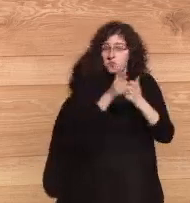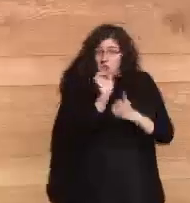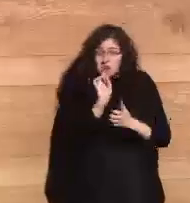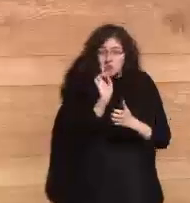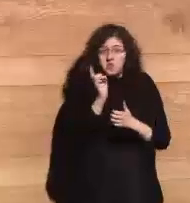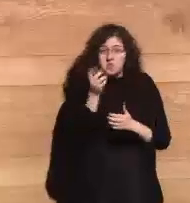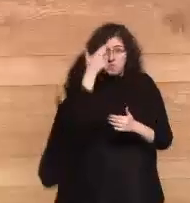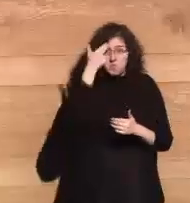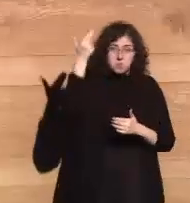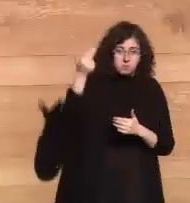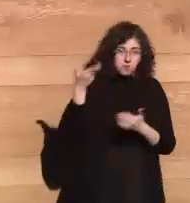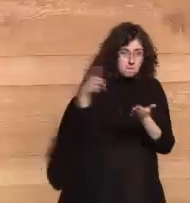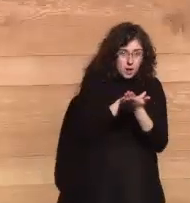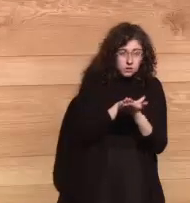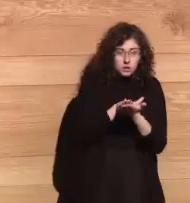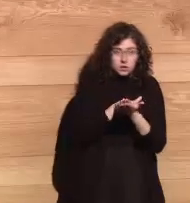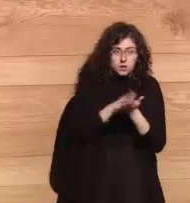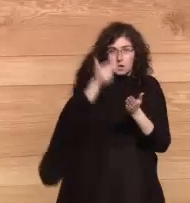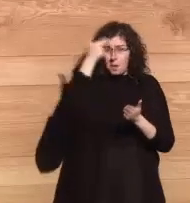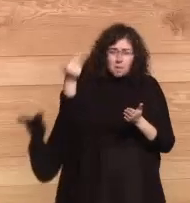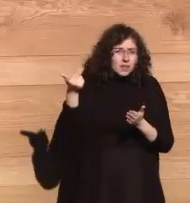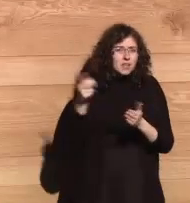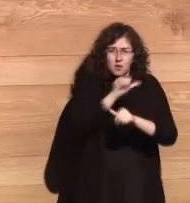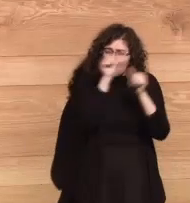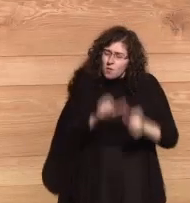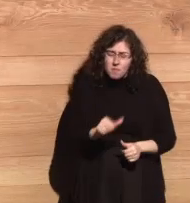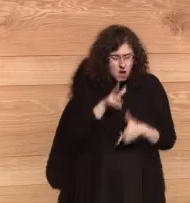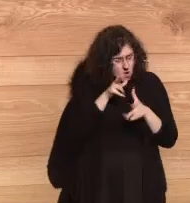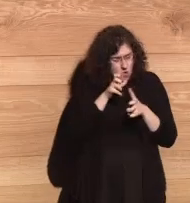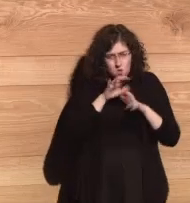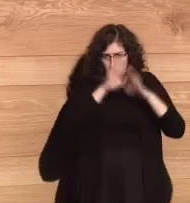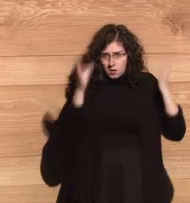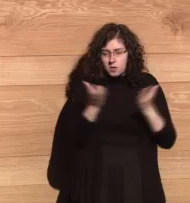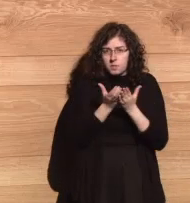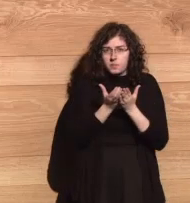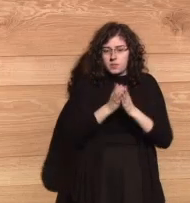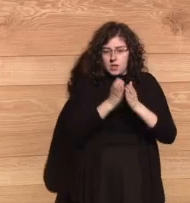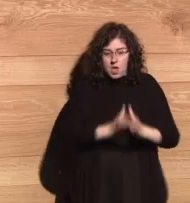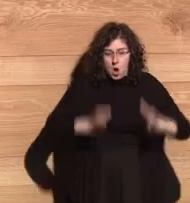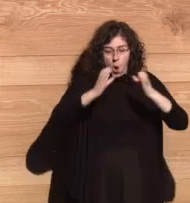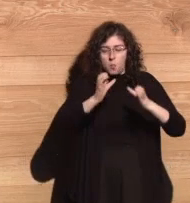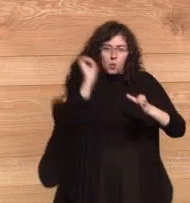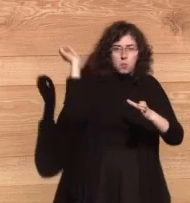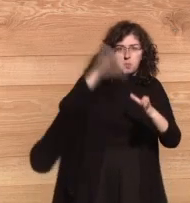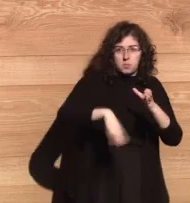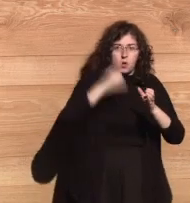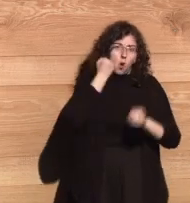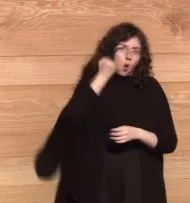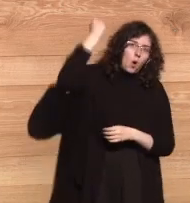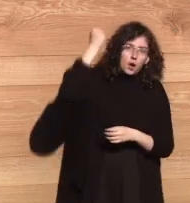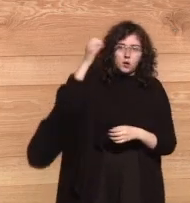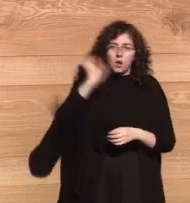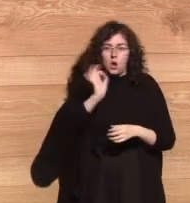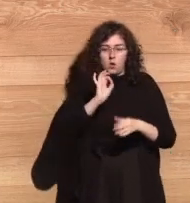matan, ¿vale? Y los matan de la forma más desagradable del mundo, porque o lo tiran a un pozo, o lo ahorcan, o los meten en